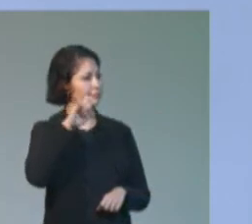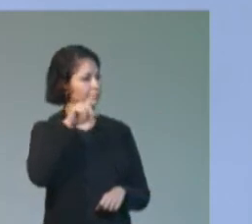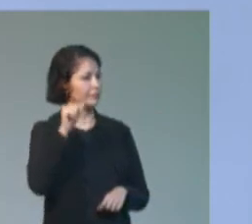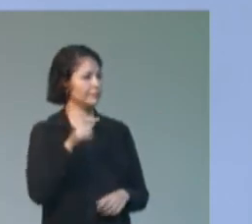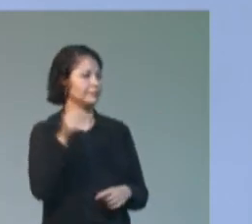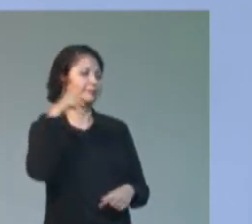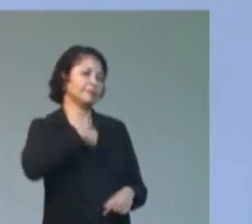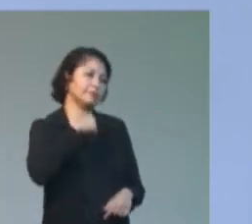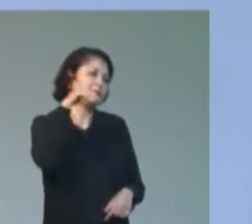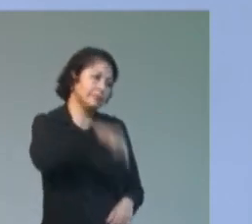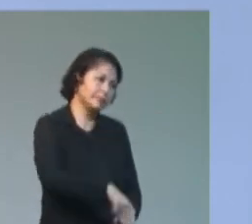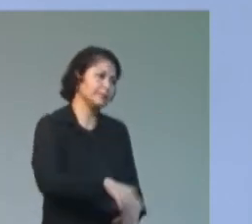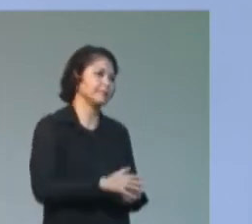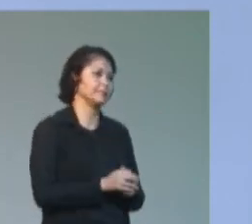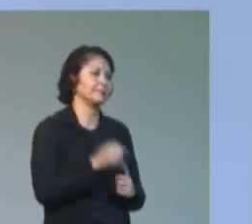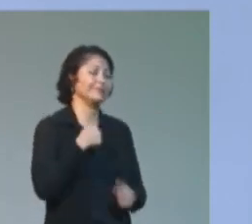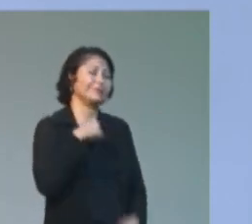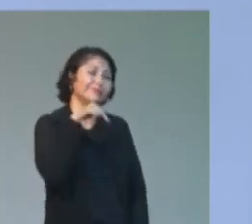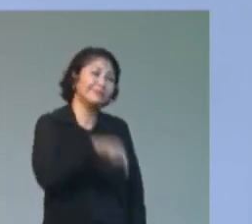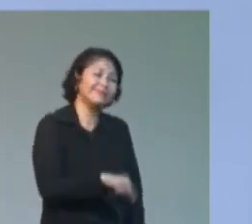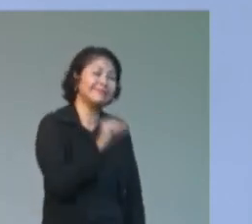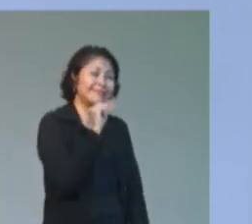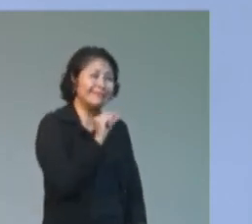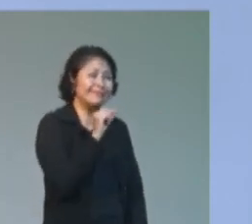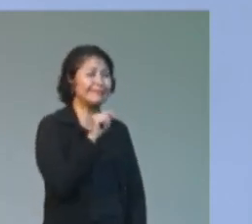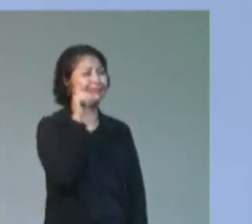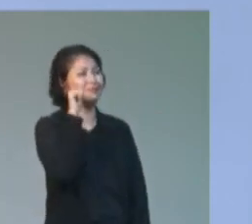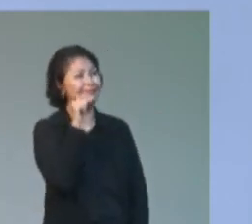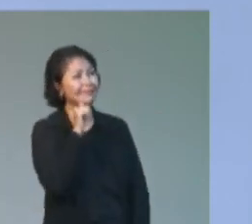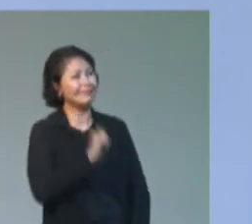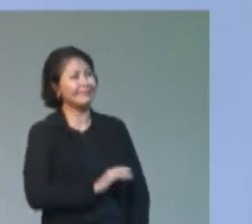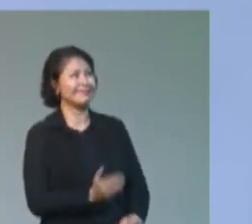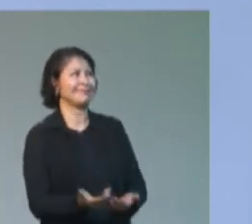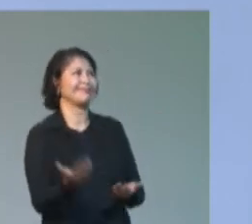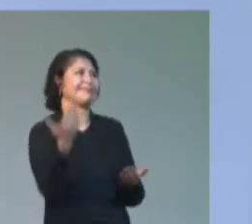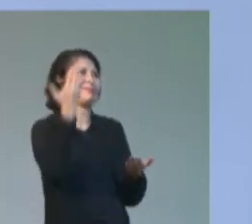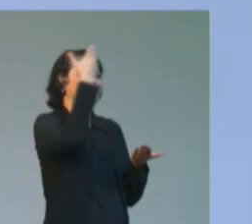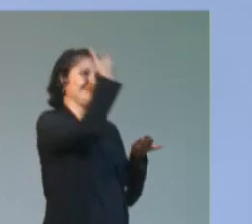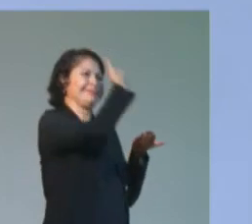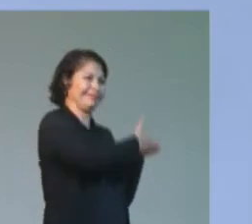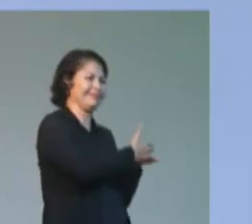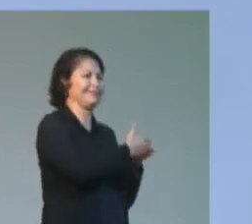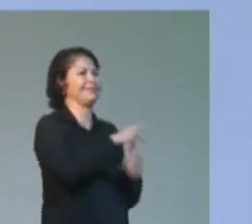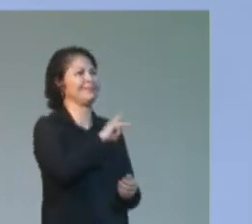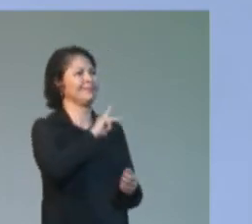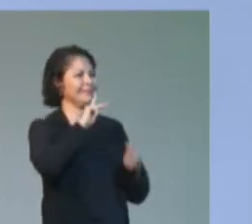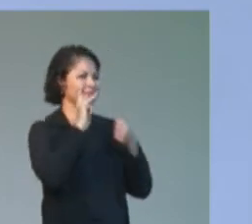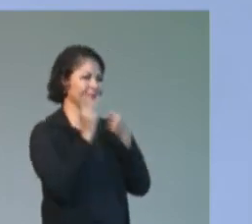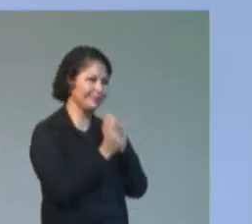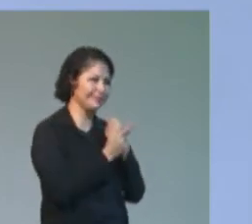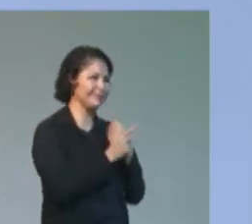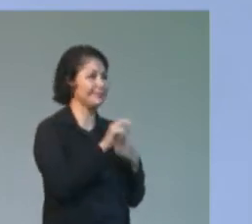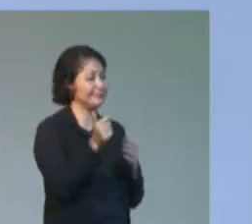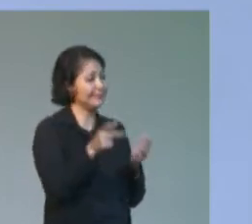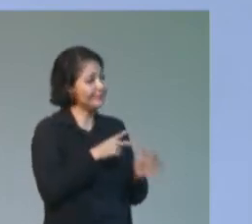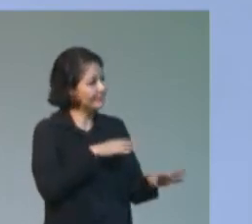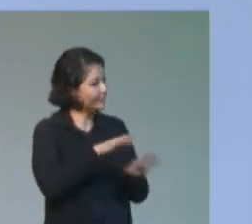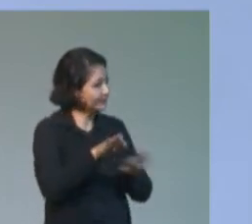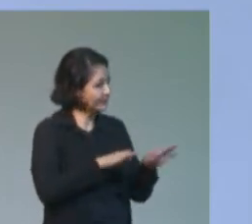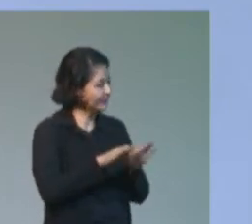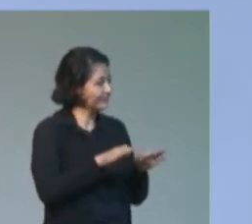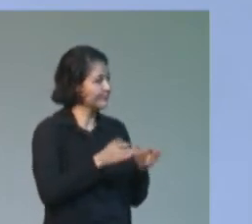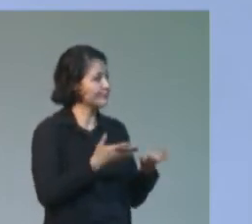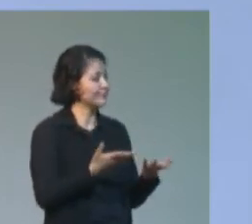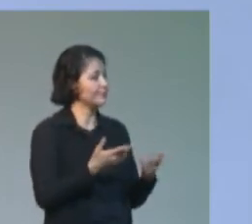mi presencia va a ser muy breve porque mañana mismo que tengo que volver a mi país porque tengo unos asuntos laborales que son imposibles